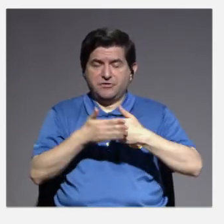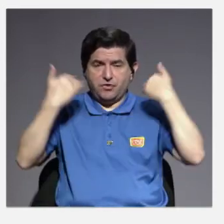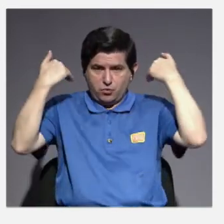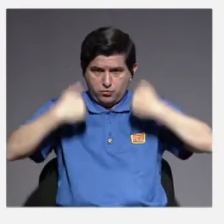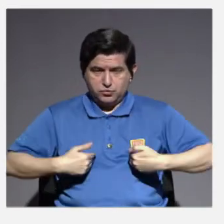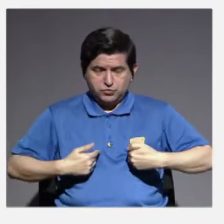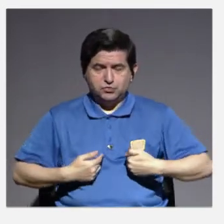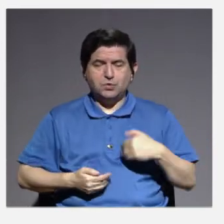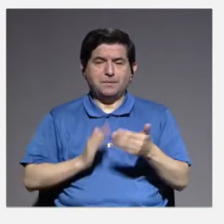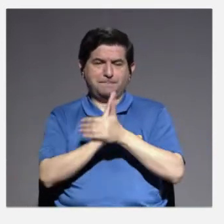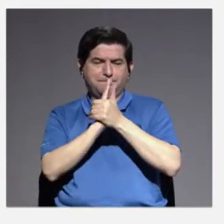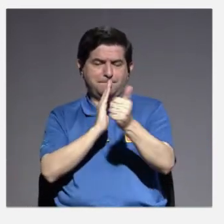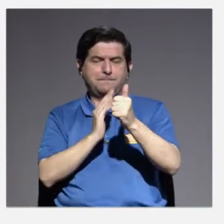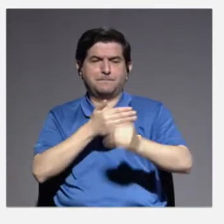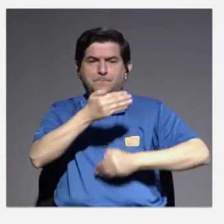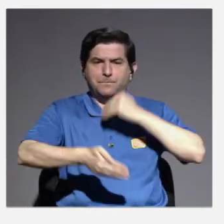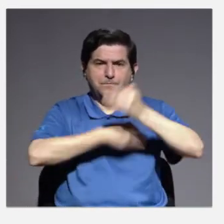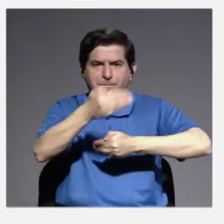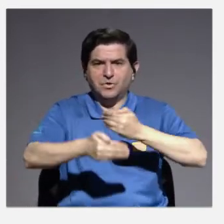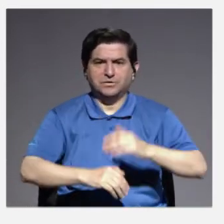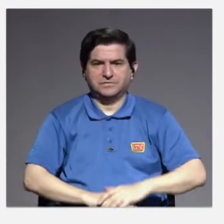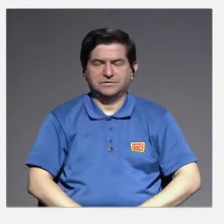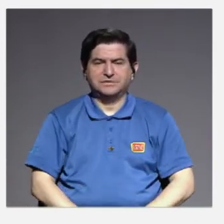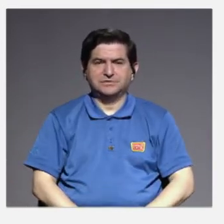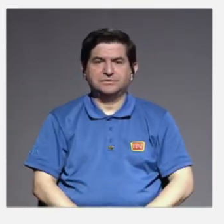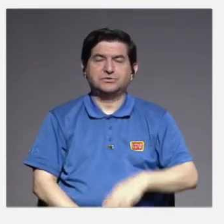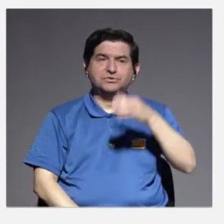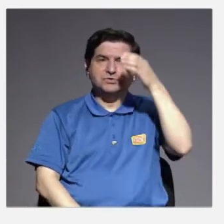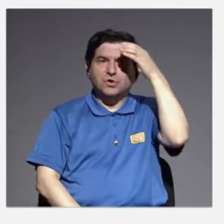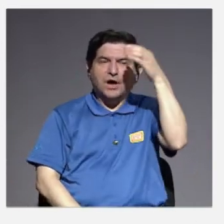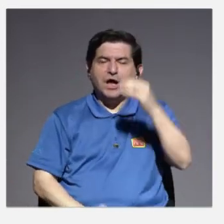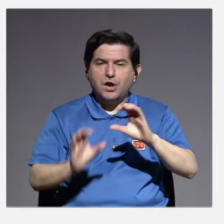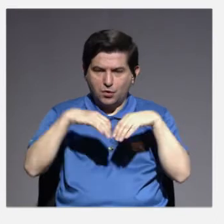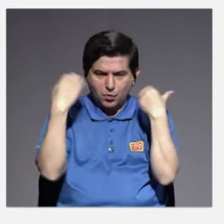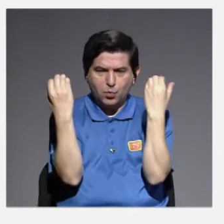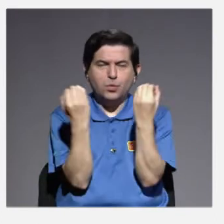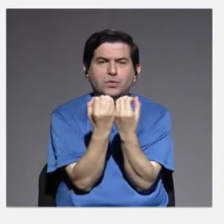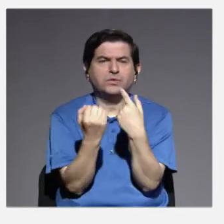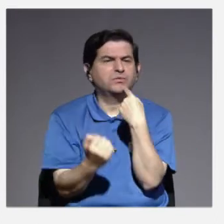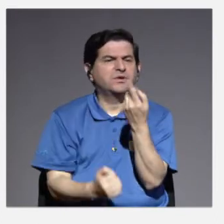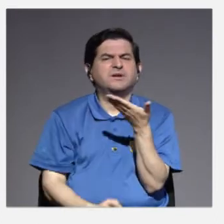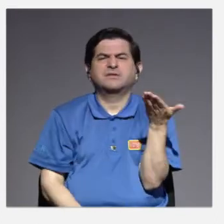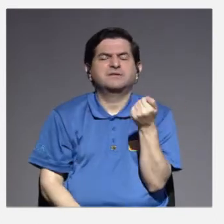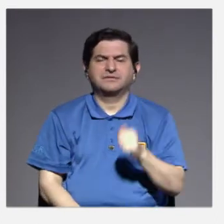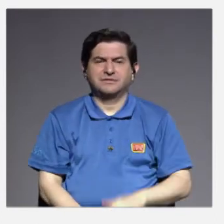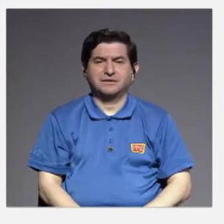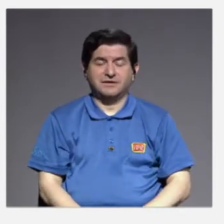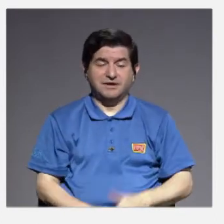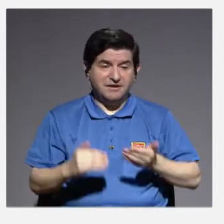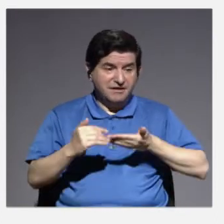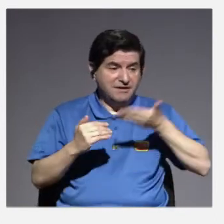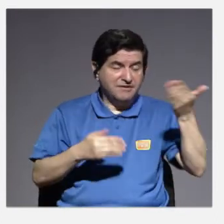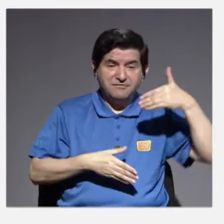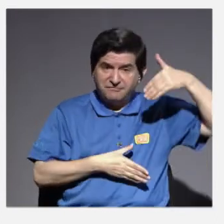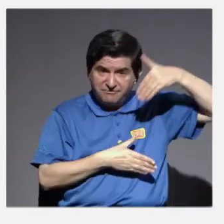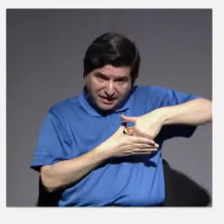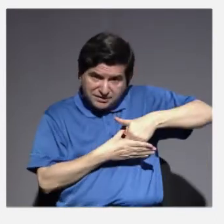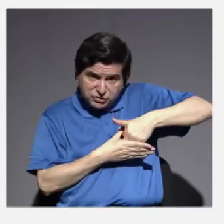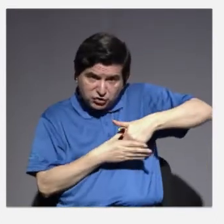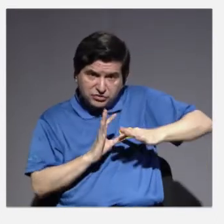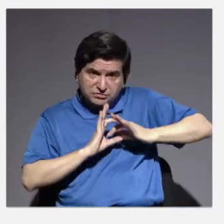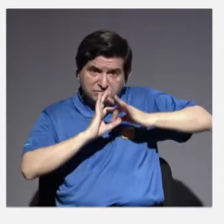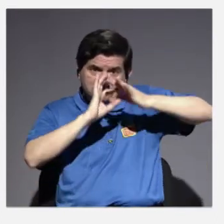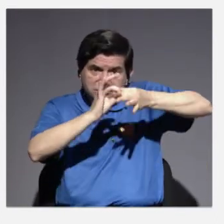potencializar este proceso. En temas de cultura organizacional, nosotros podemos decir que básicamente los factores internos tienen que